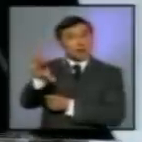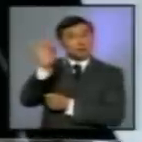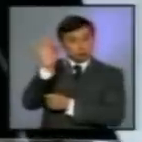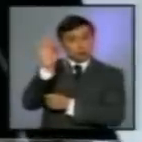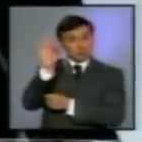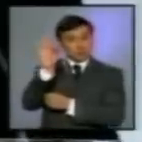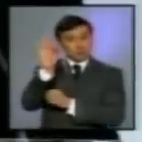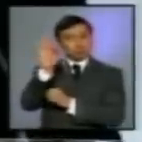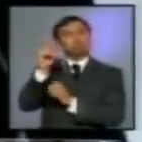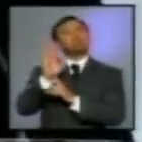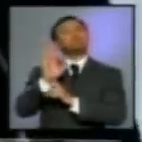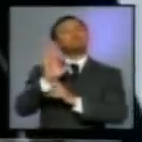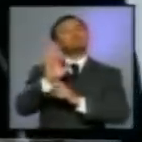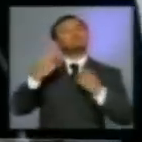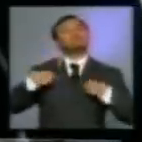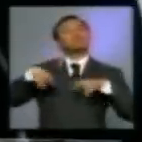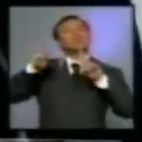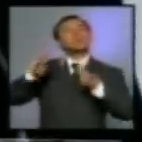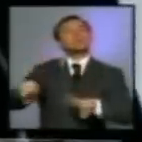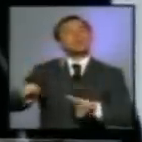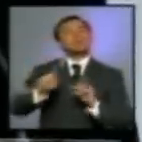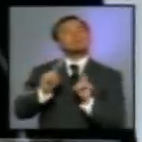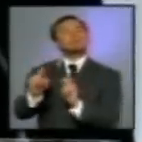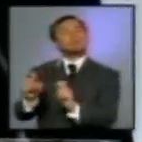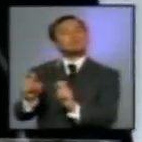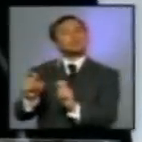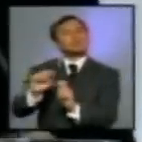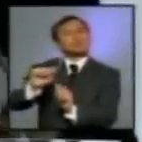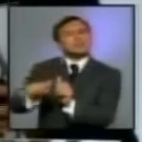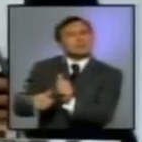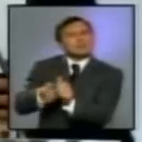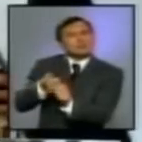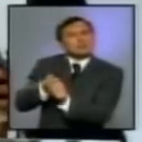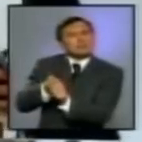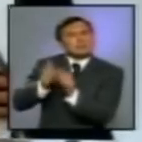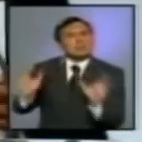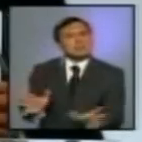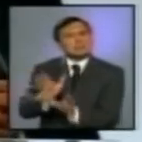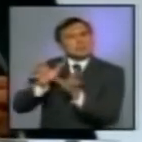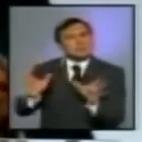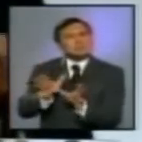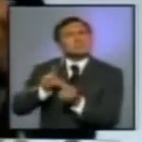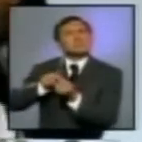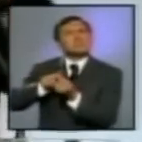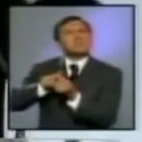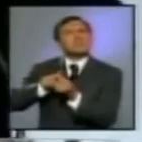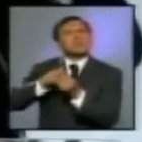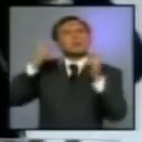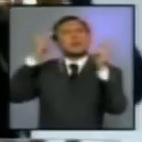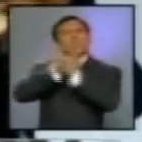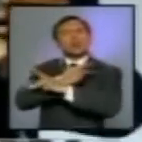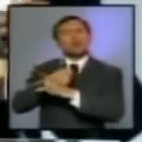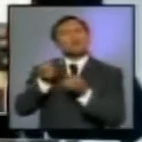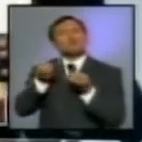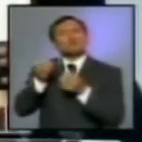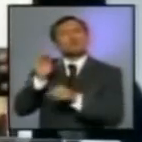que le están impulsando? ¿Quiénes son los jefes, los padrinos de usted?